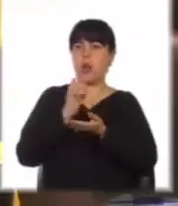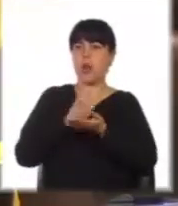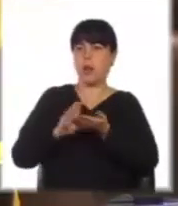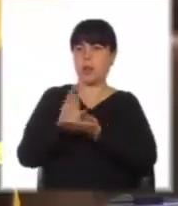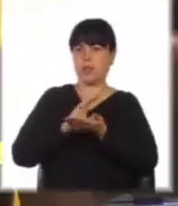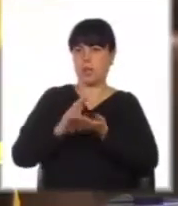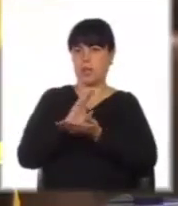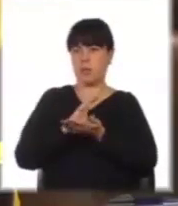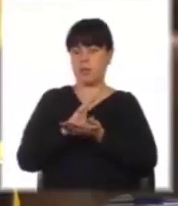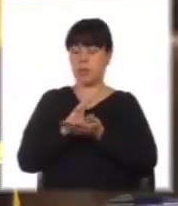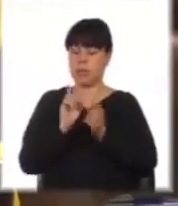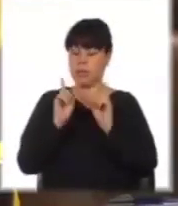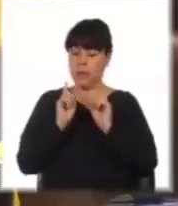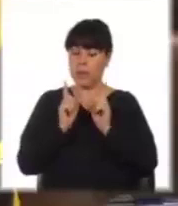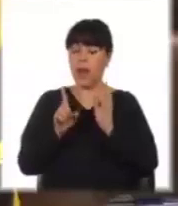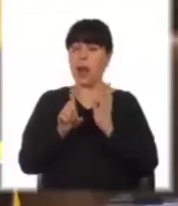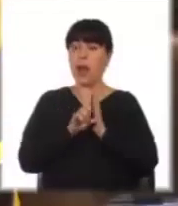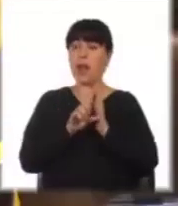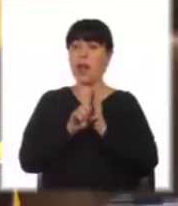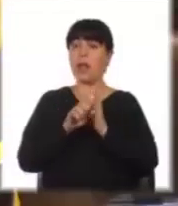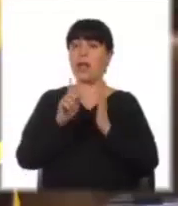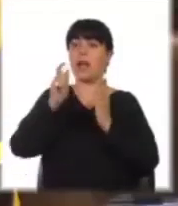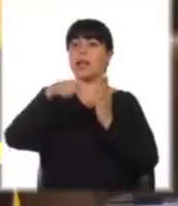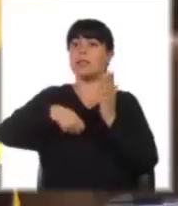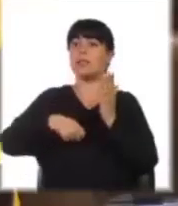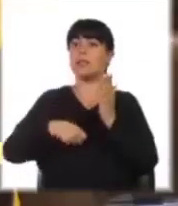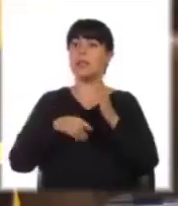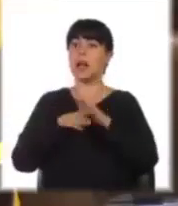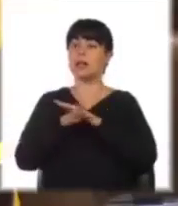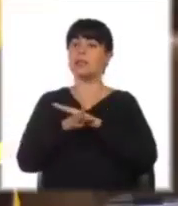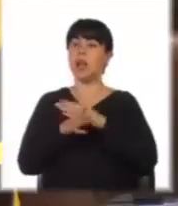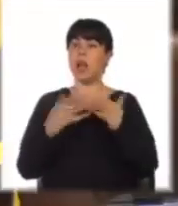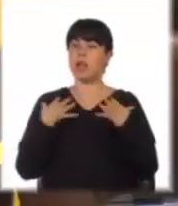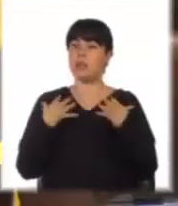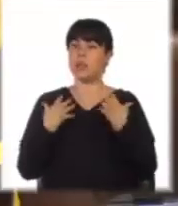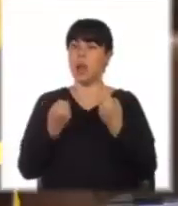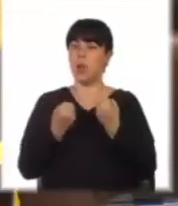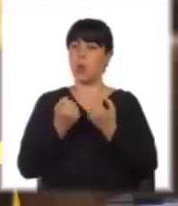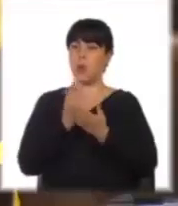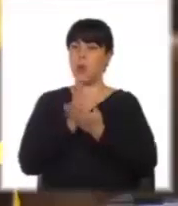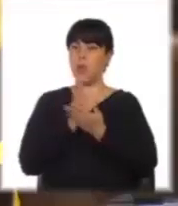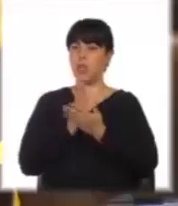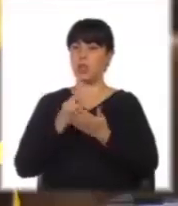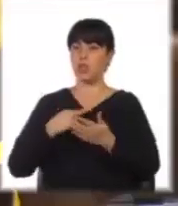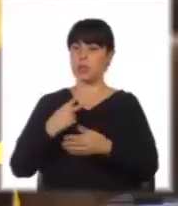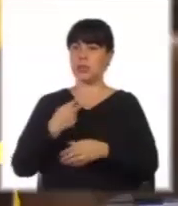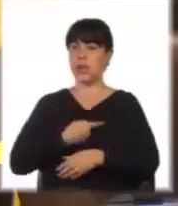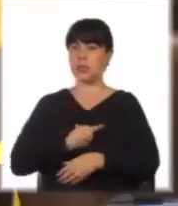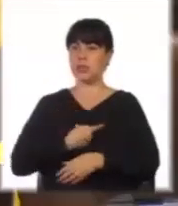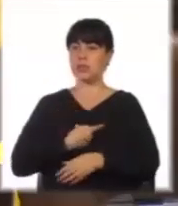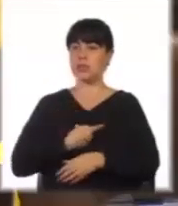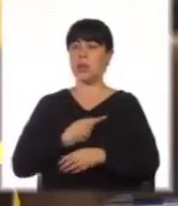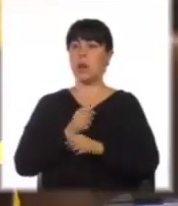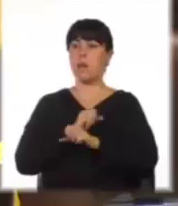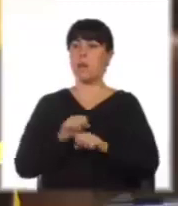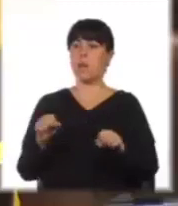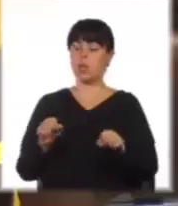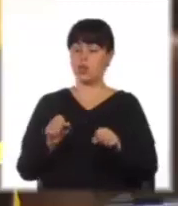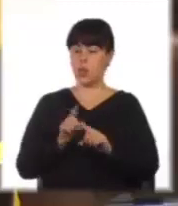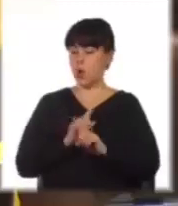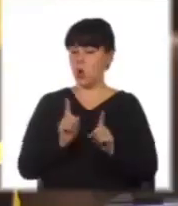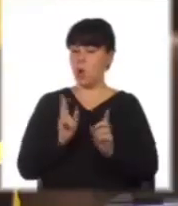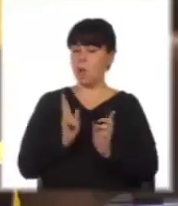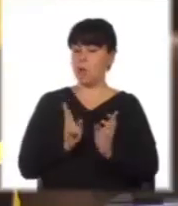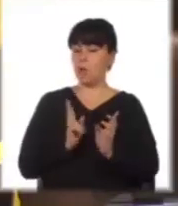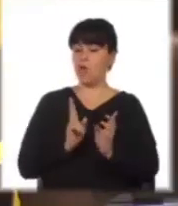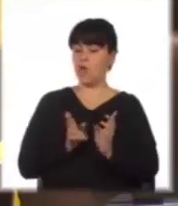ley busca garantizar el acceso a la salud como un derecho de las personas trans, no pudiendo prohibirle la